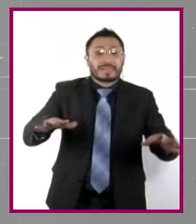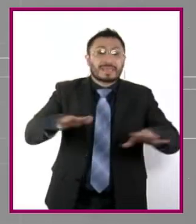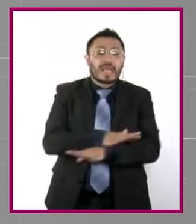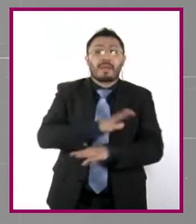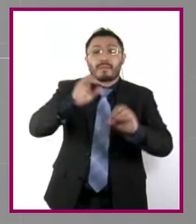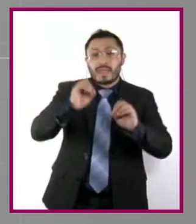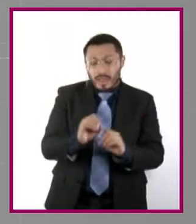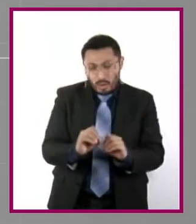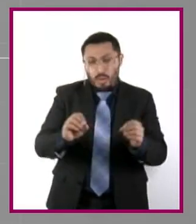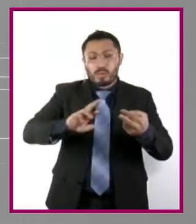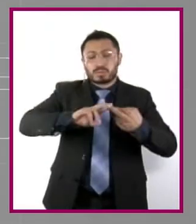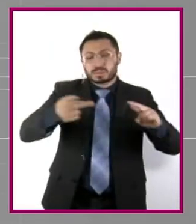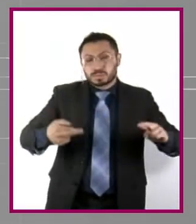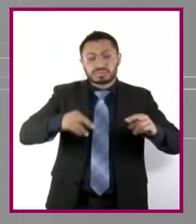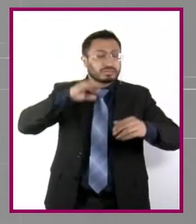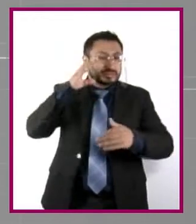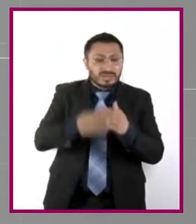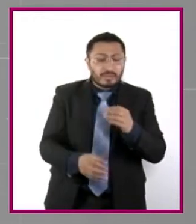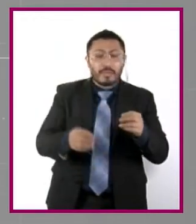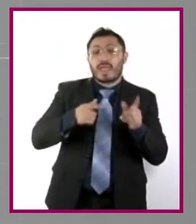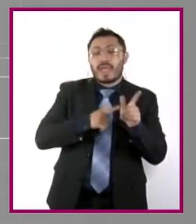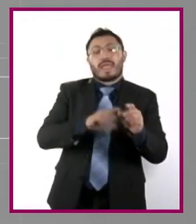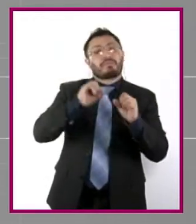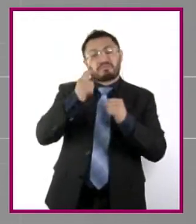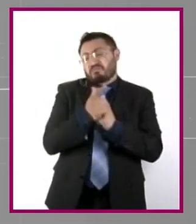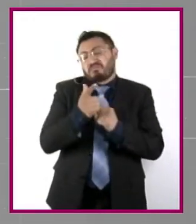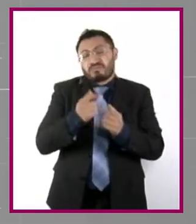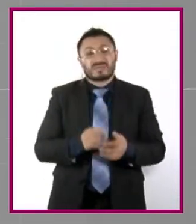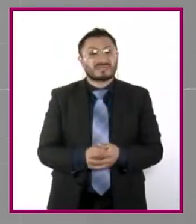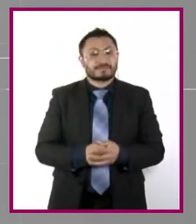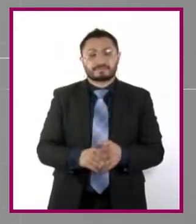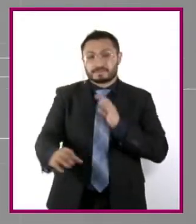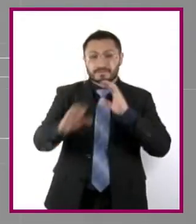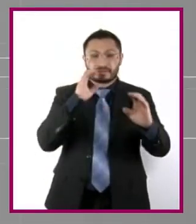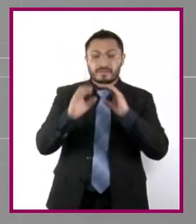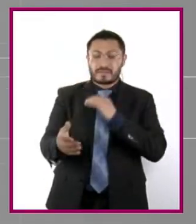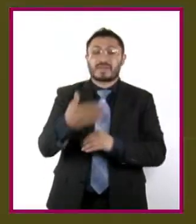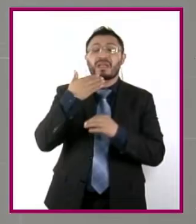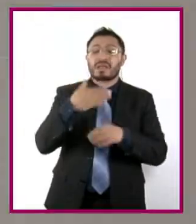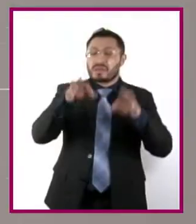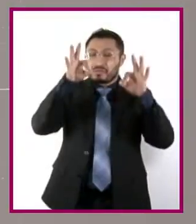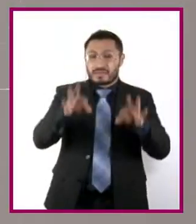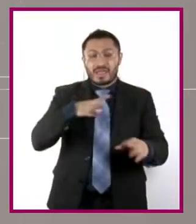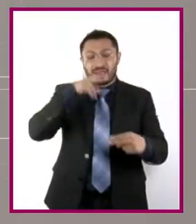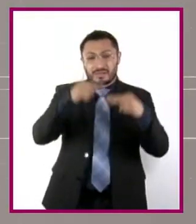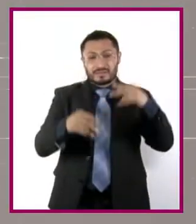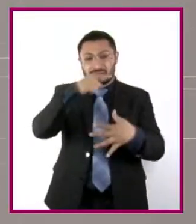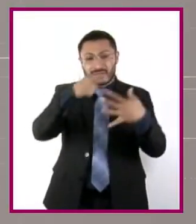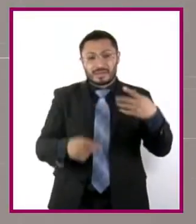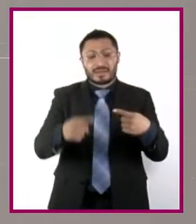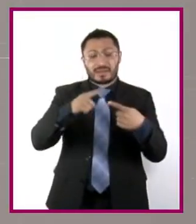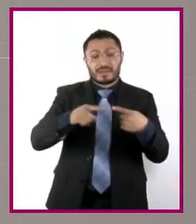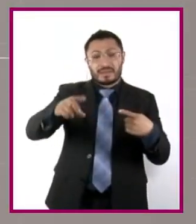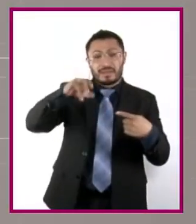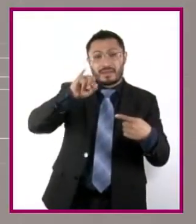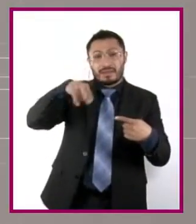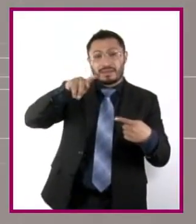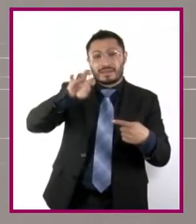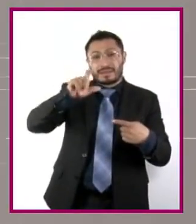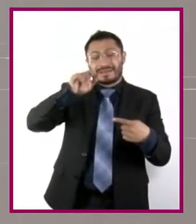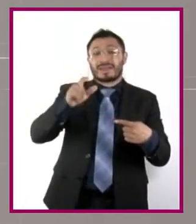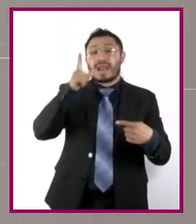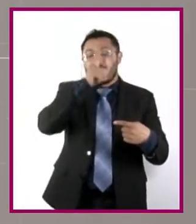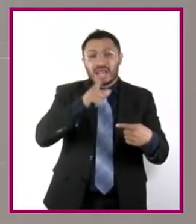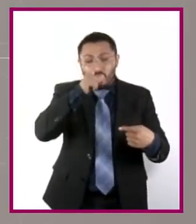afecta las relaciones entre otros elementos. La comunicación efectiva tiene varios niveles. El intelectual implica el lenguaje verbal,